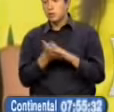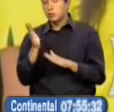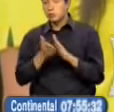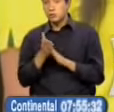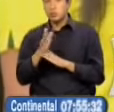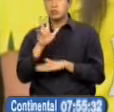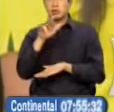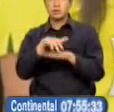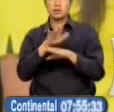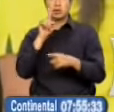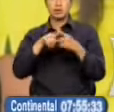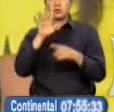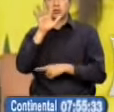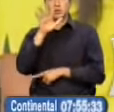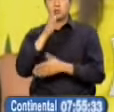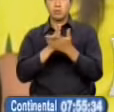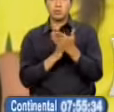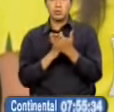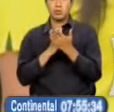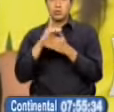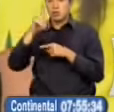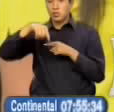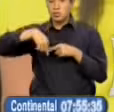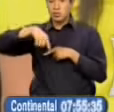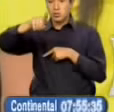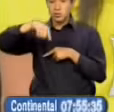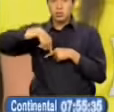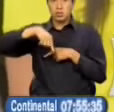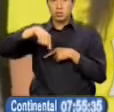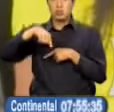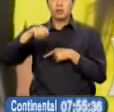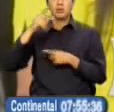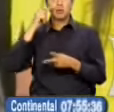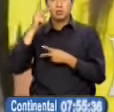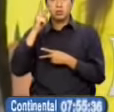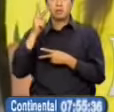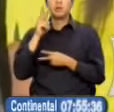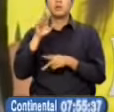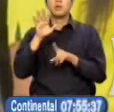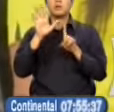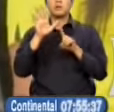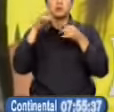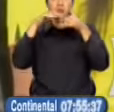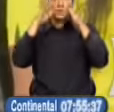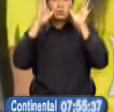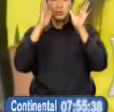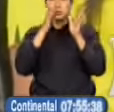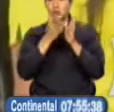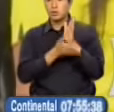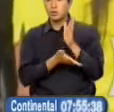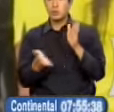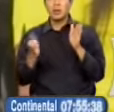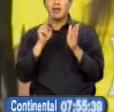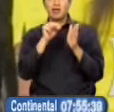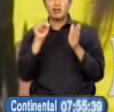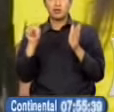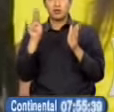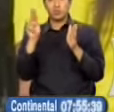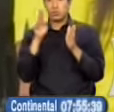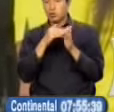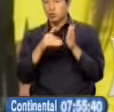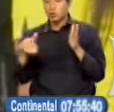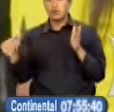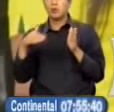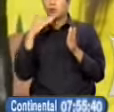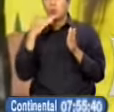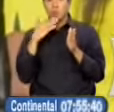3 de la tarde hasta las cinco y media vamos a cortar este este viraje izquierdo que es desde las 6 de diciembre para tomar las naciones unidas con la